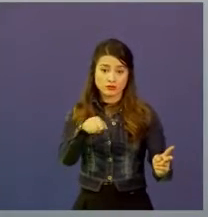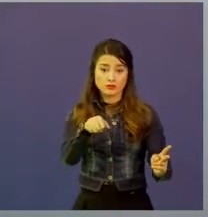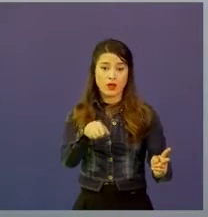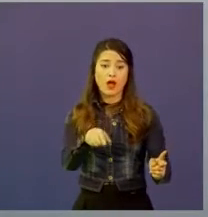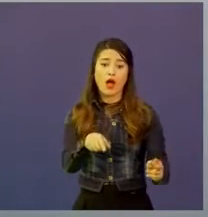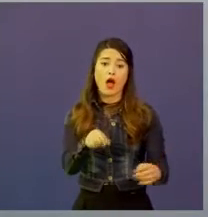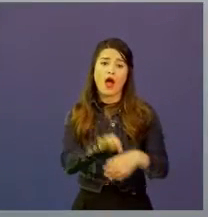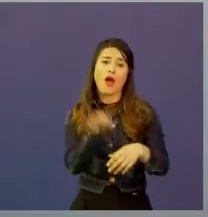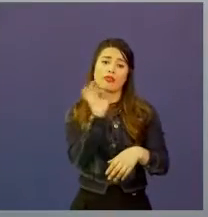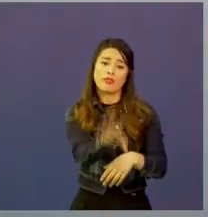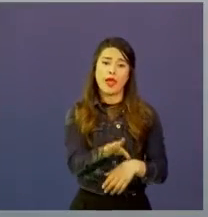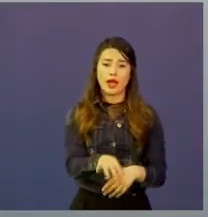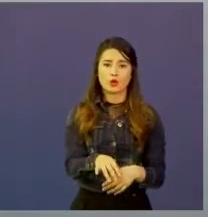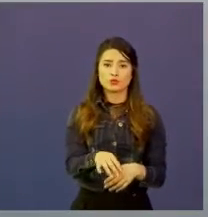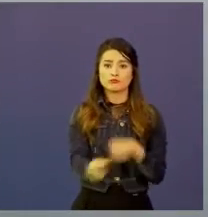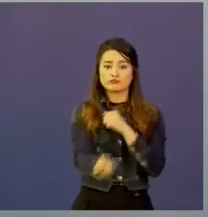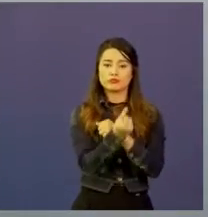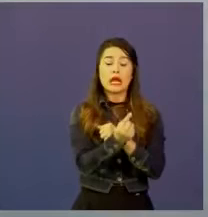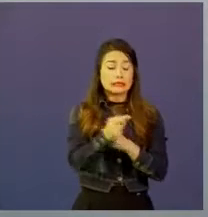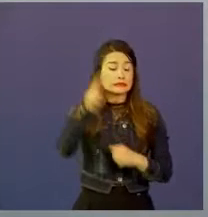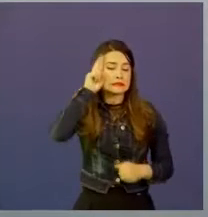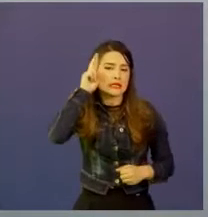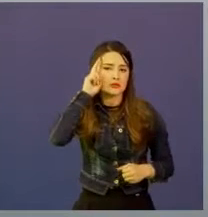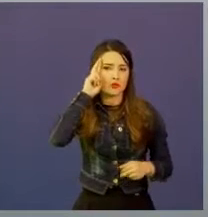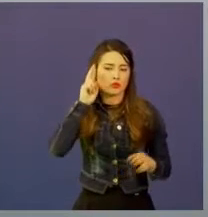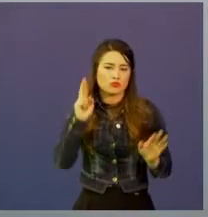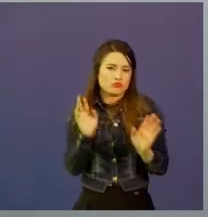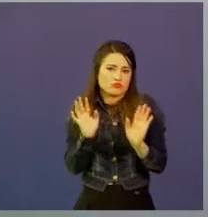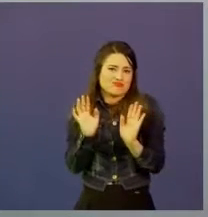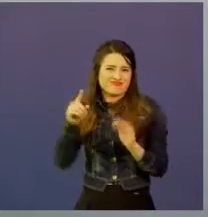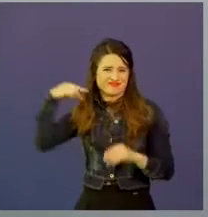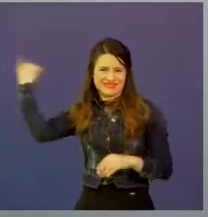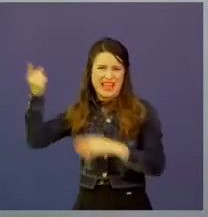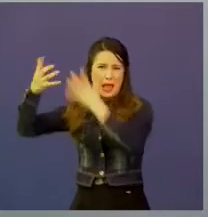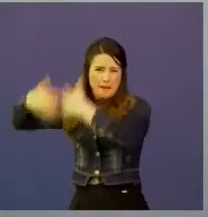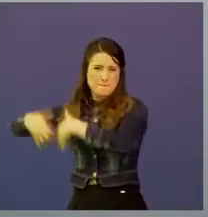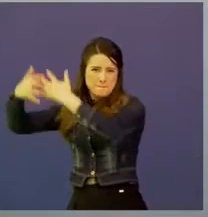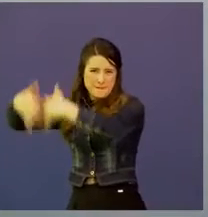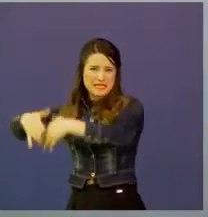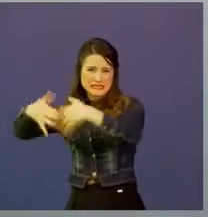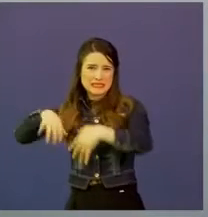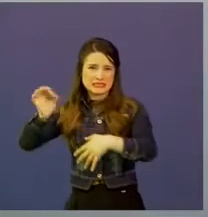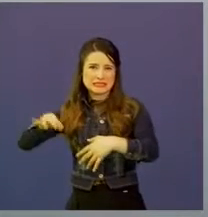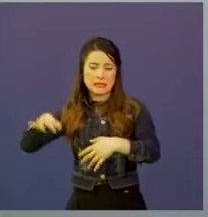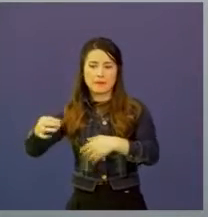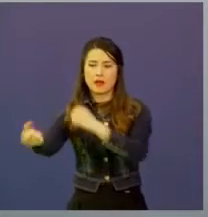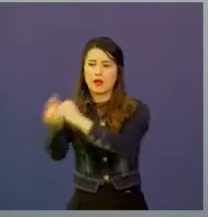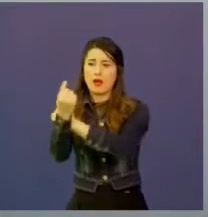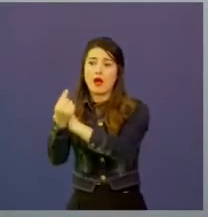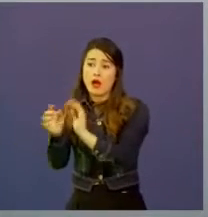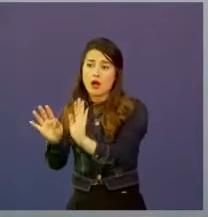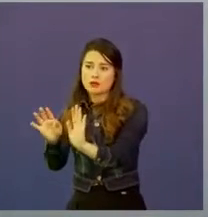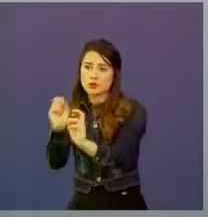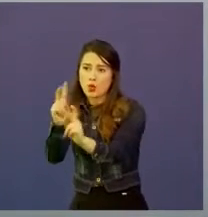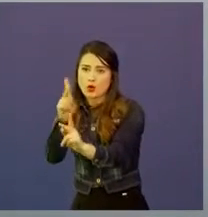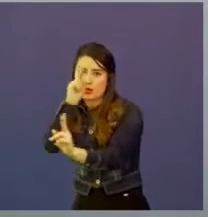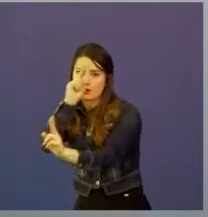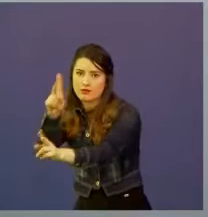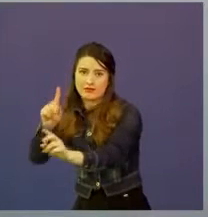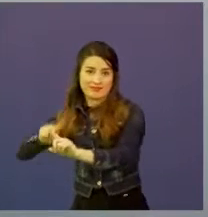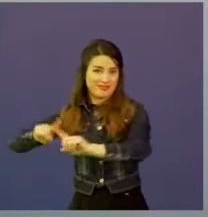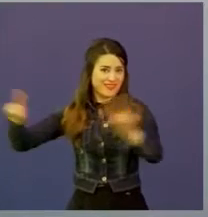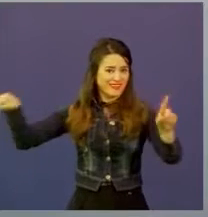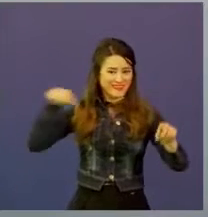todo cambia, todo se ajusta a las necesidades y requerimientos de los usuarios, pero en la educación no, en la educación seguimos haciendo lo mismo.